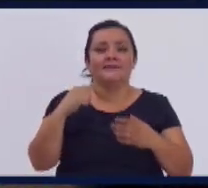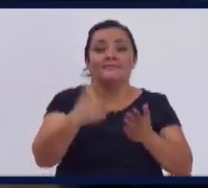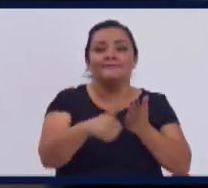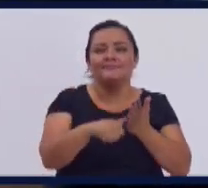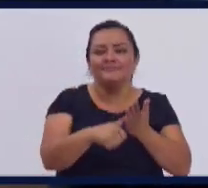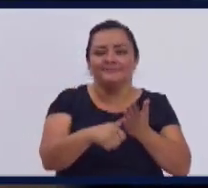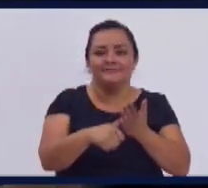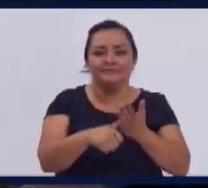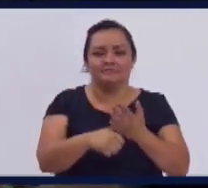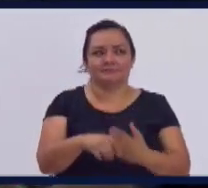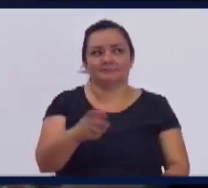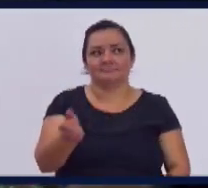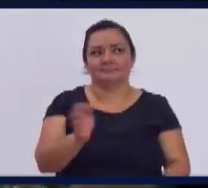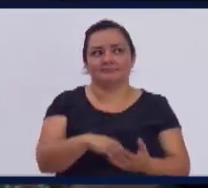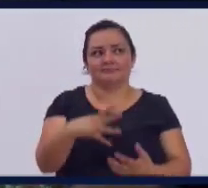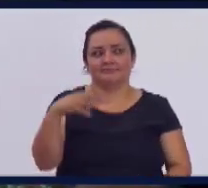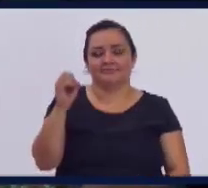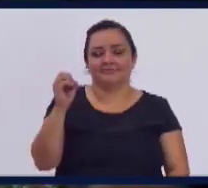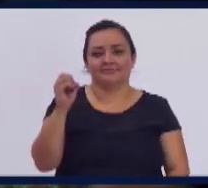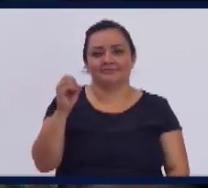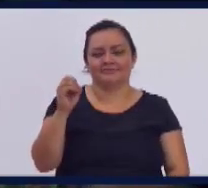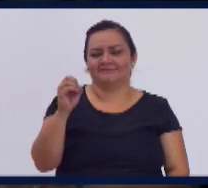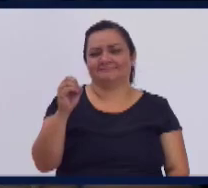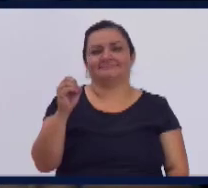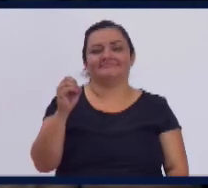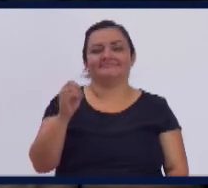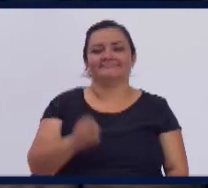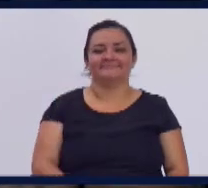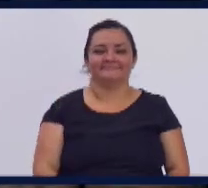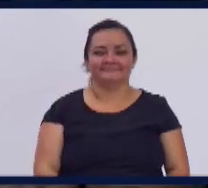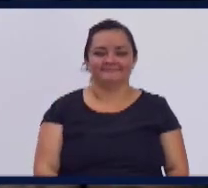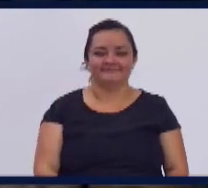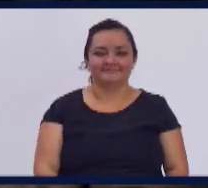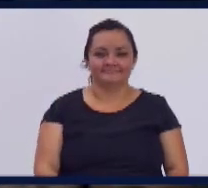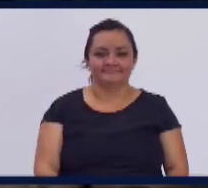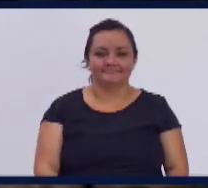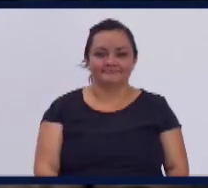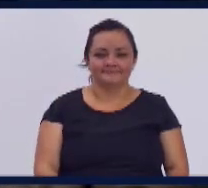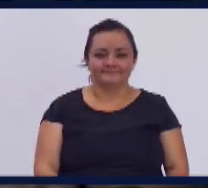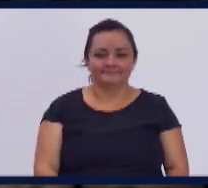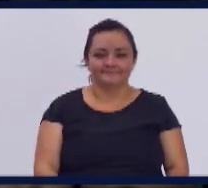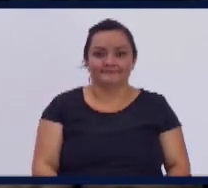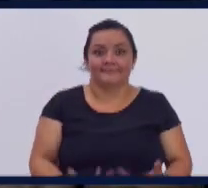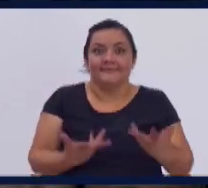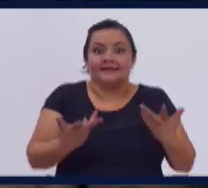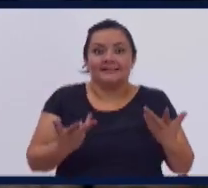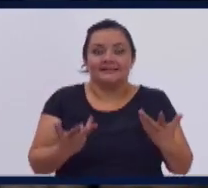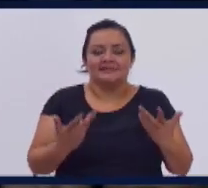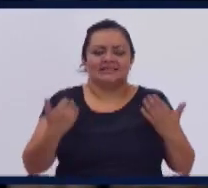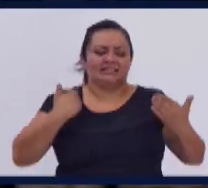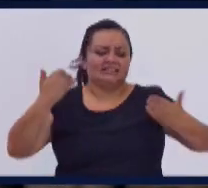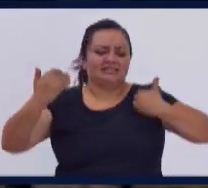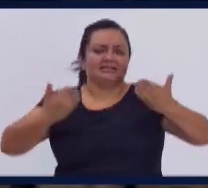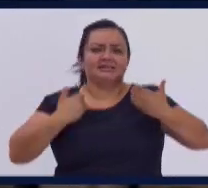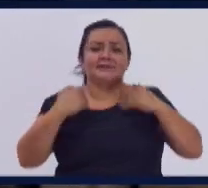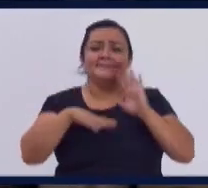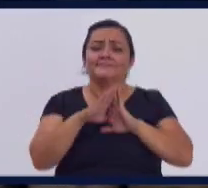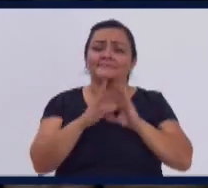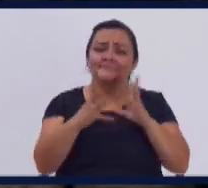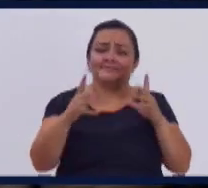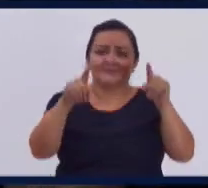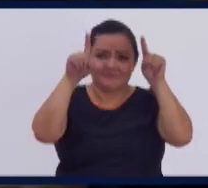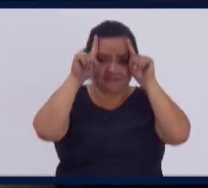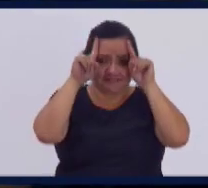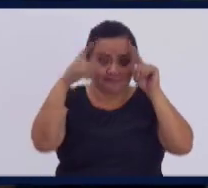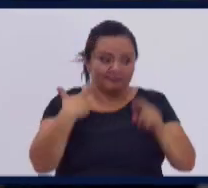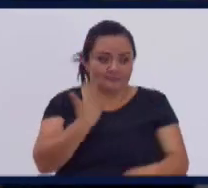ya volví, quizás se va a ir hoy otra vez. Porque el complot más grande que el enemigo quiere y trama